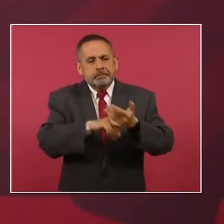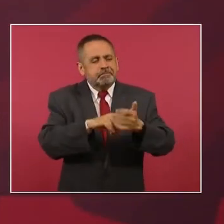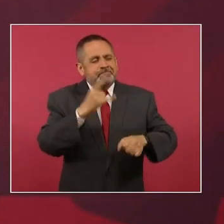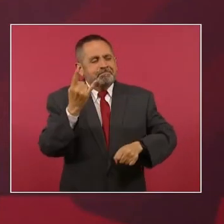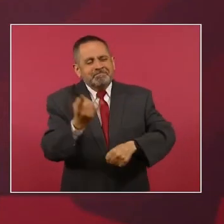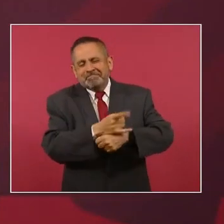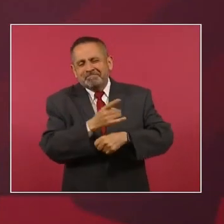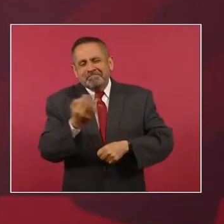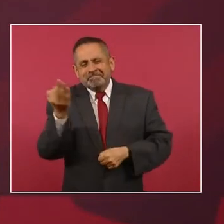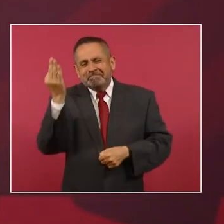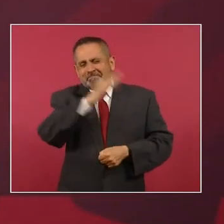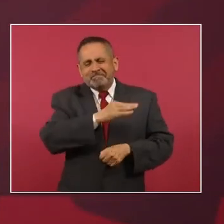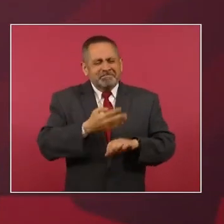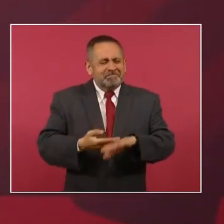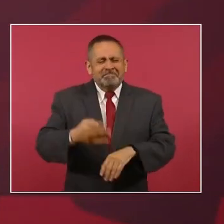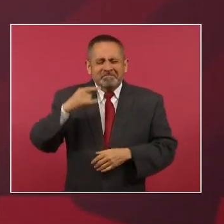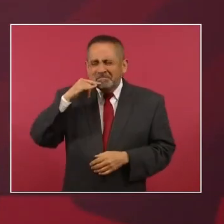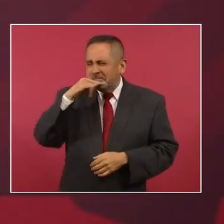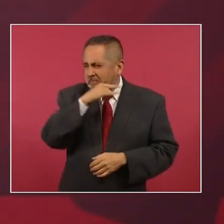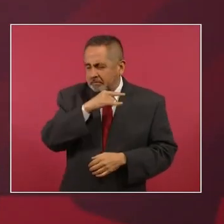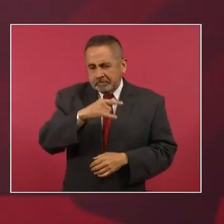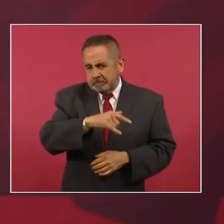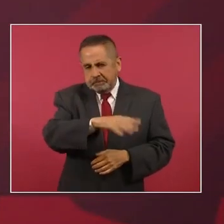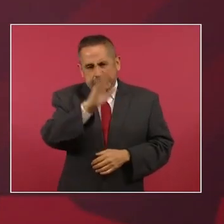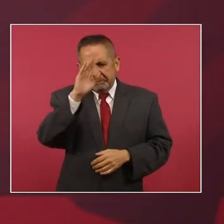farsantes, muy hipócritas,